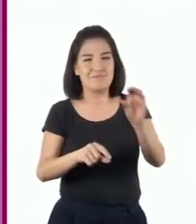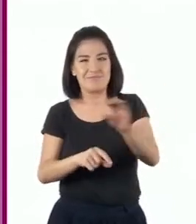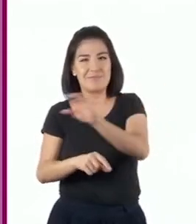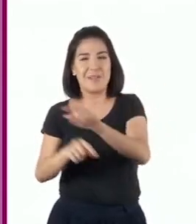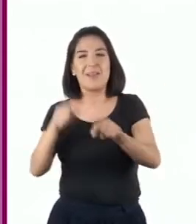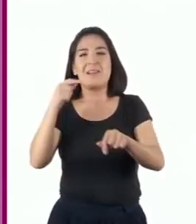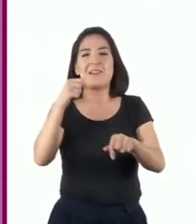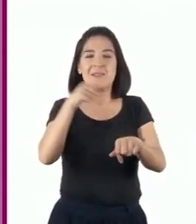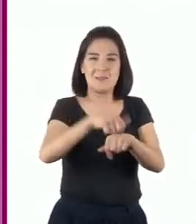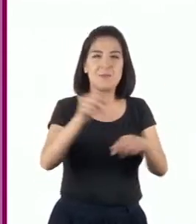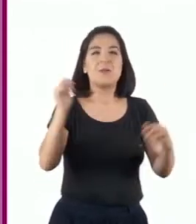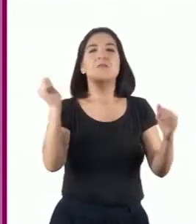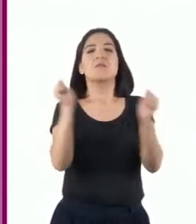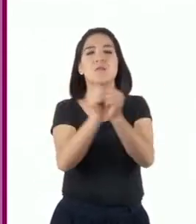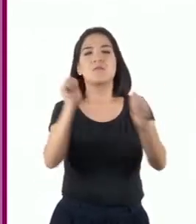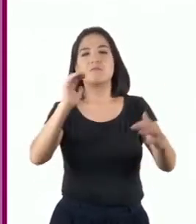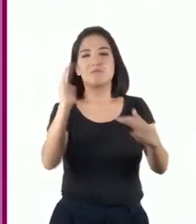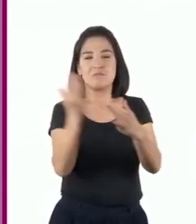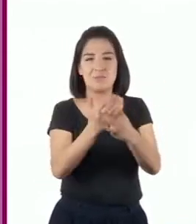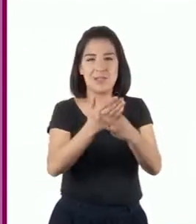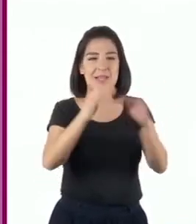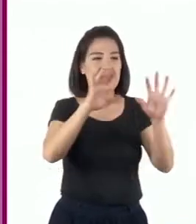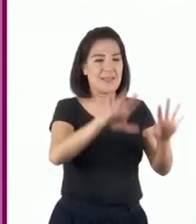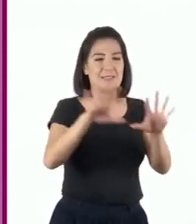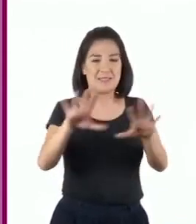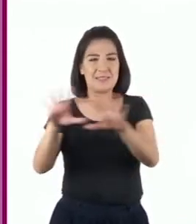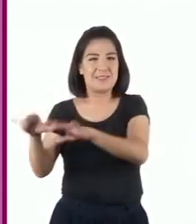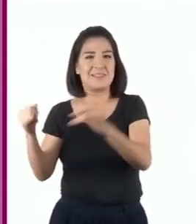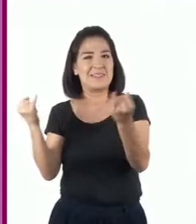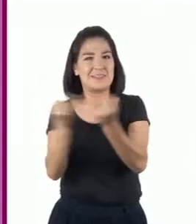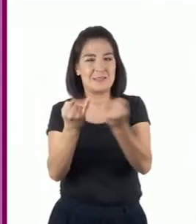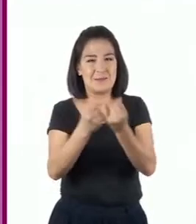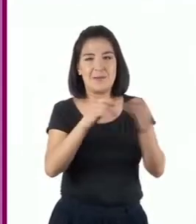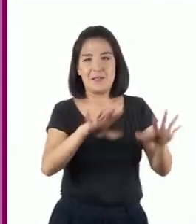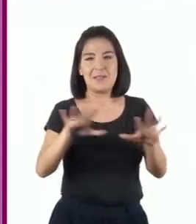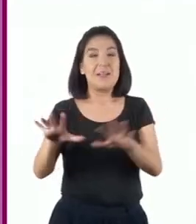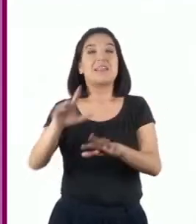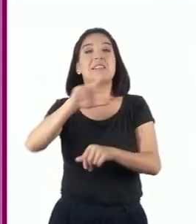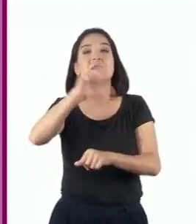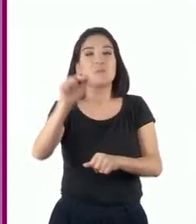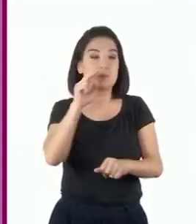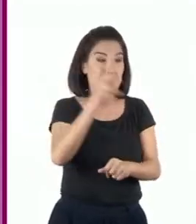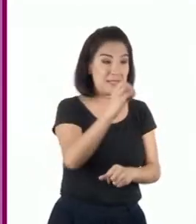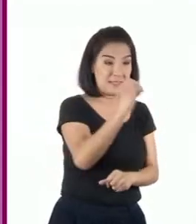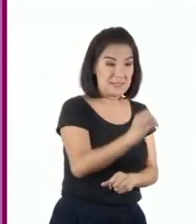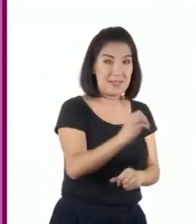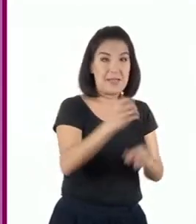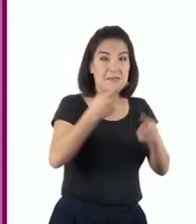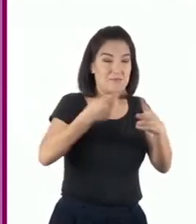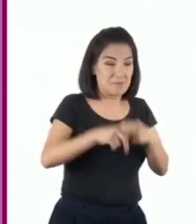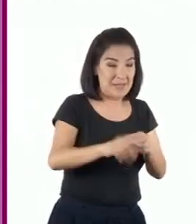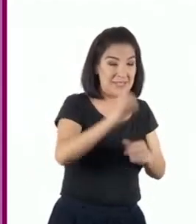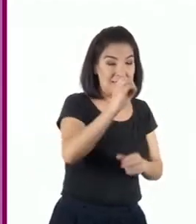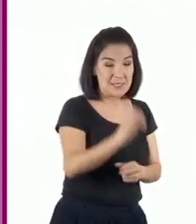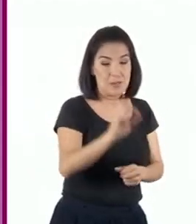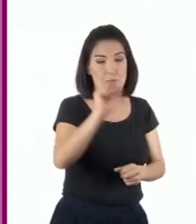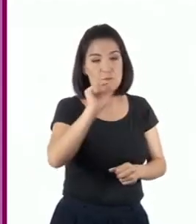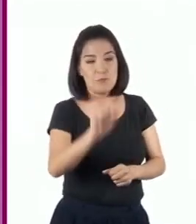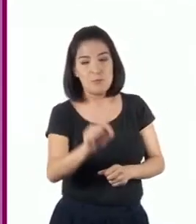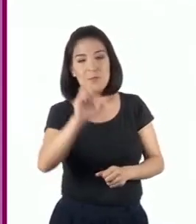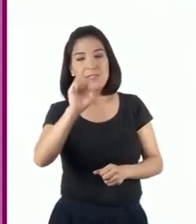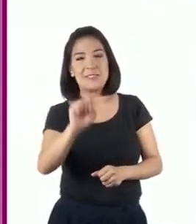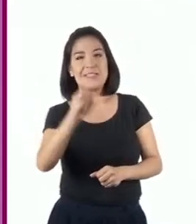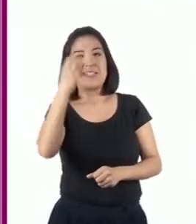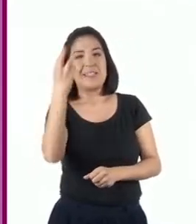Lo subdividimos en 10 partes iguales. Así que partiendo del 0, tenemos que llegar al 0.63